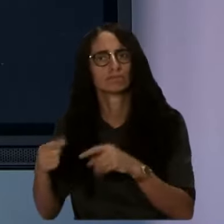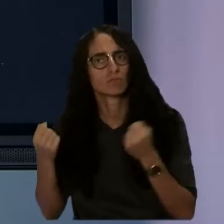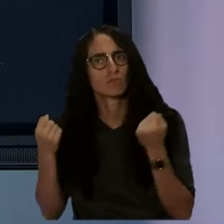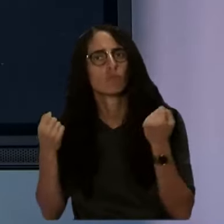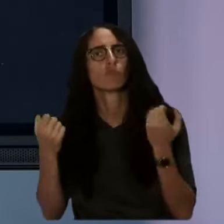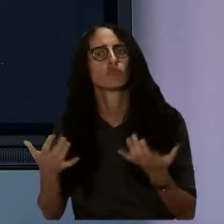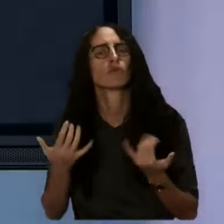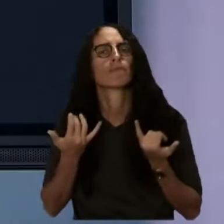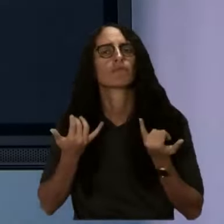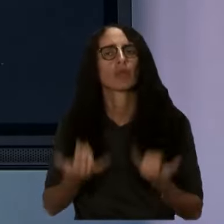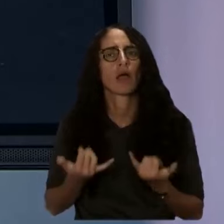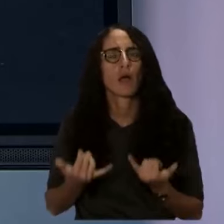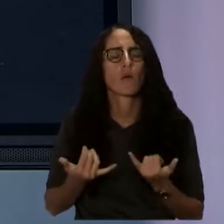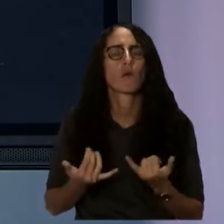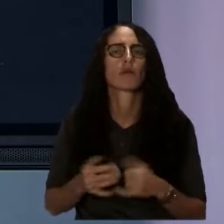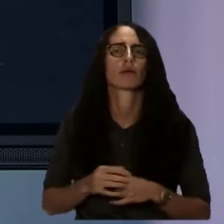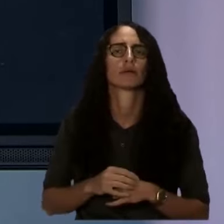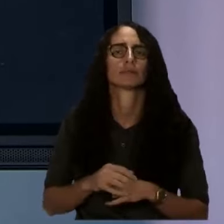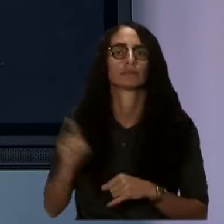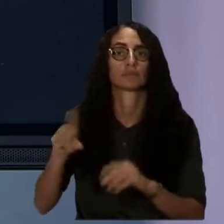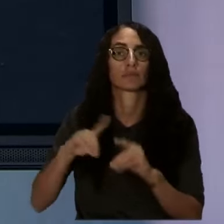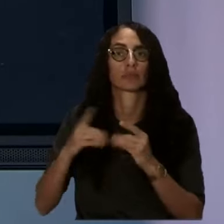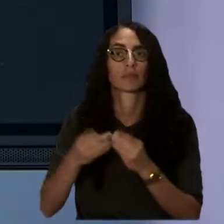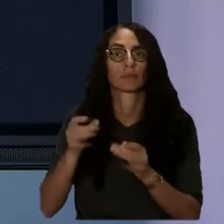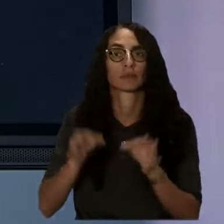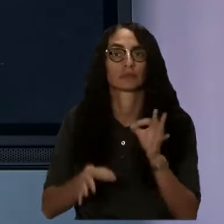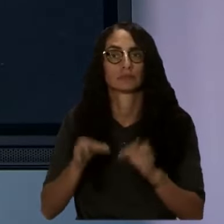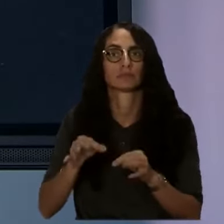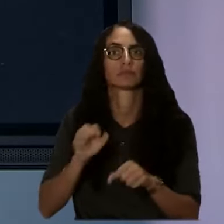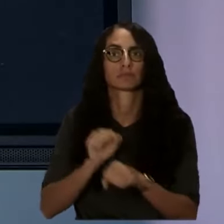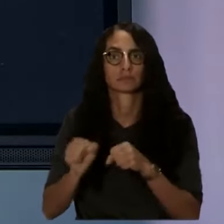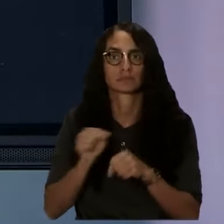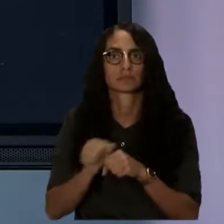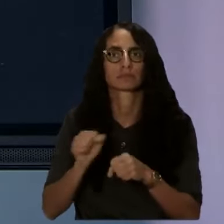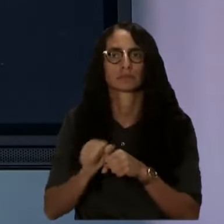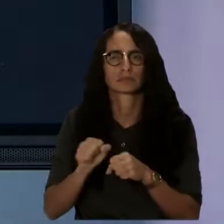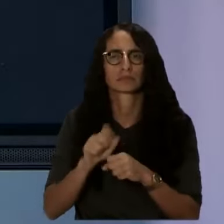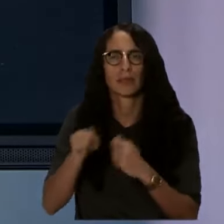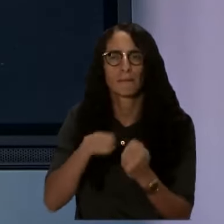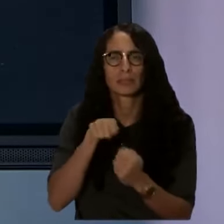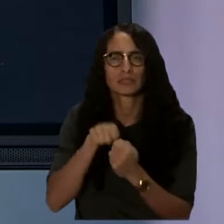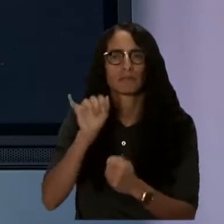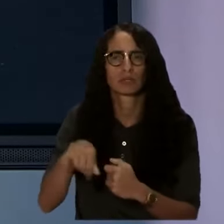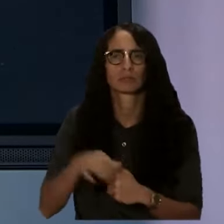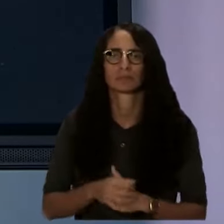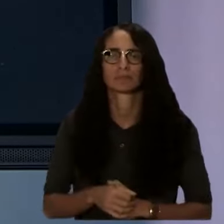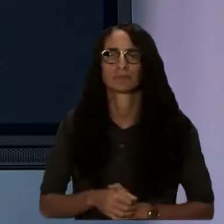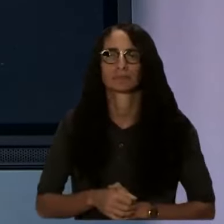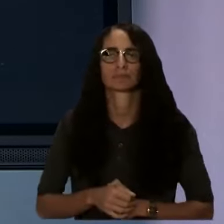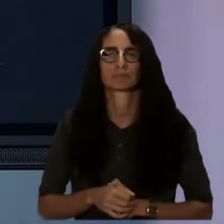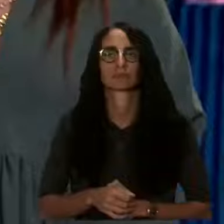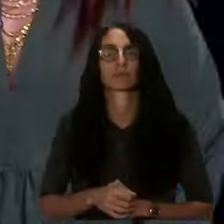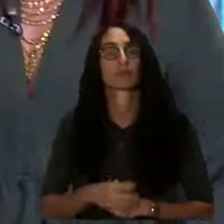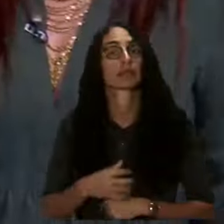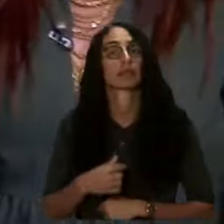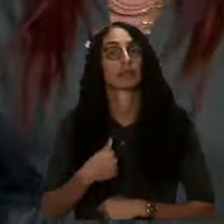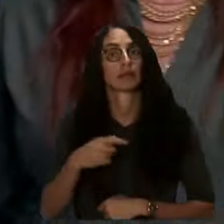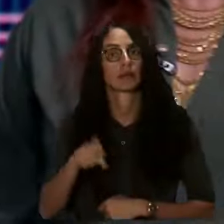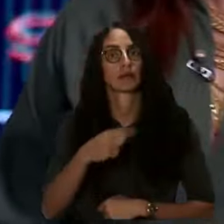ahora a nivel del departamento de Justicia se está trabajando en algo en específico con esto de hecho tengo que decirte que